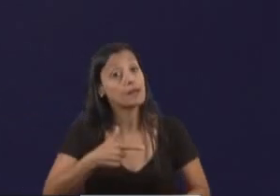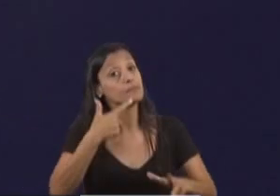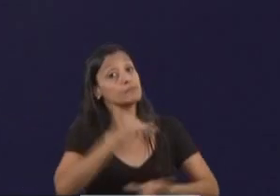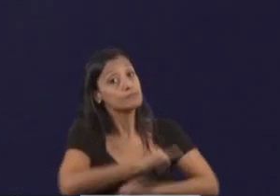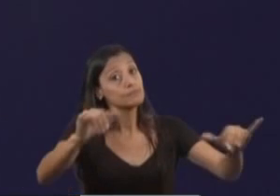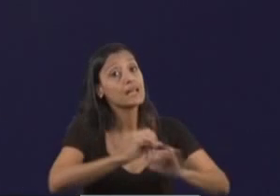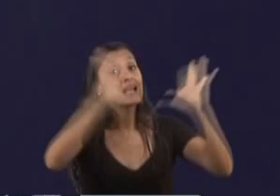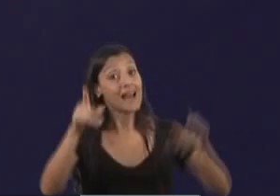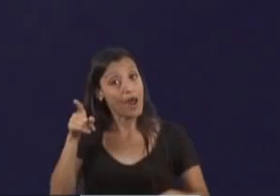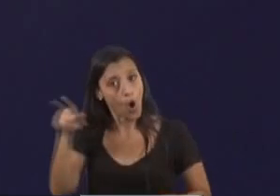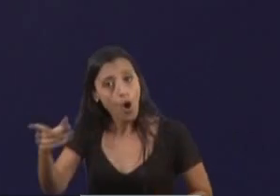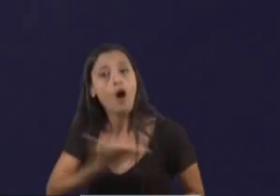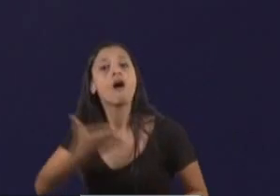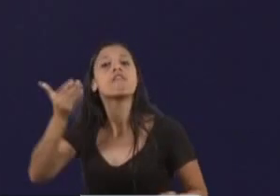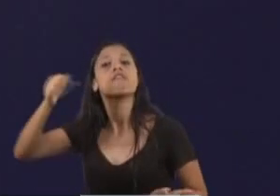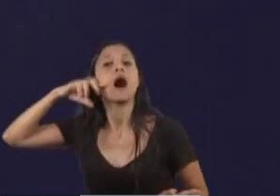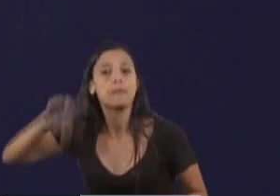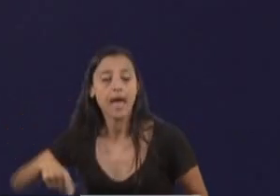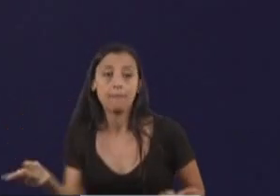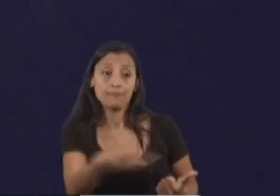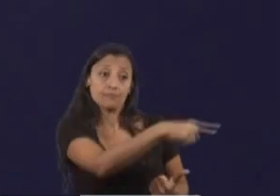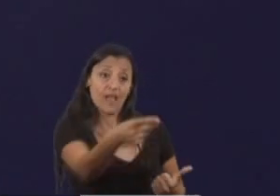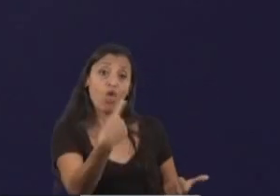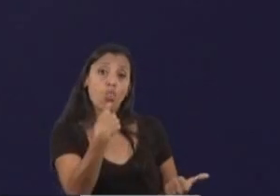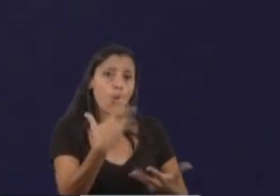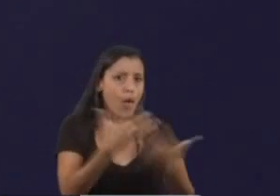a él y a todos los que, por supuesto, les quedó alguna duda.